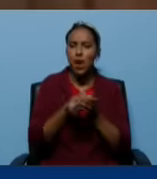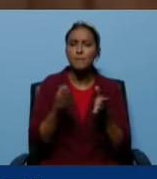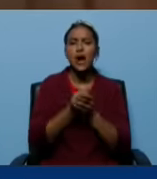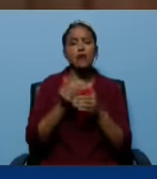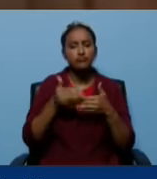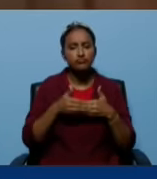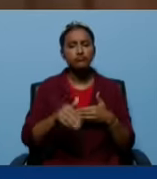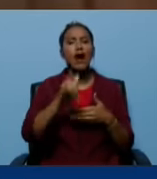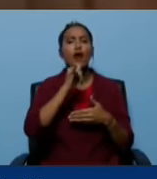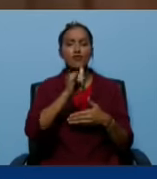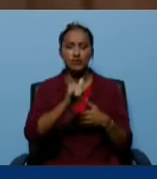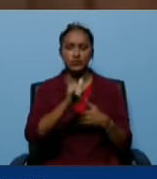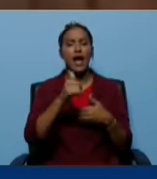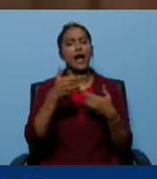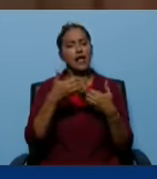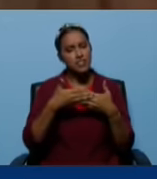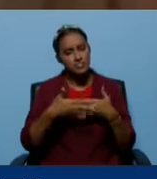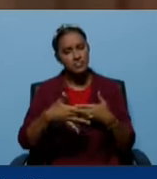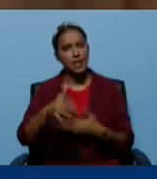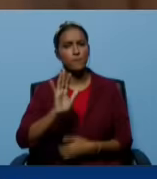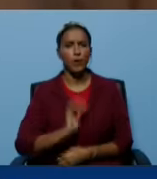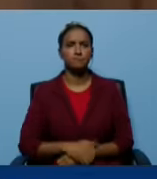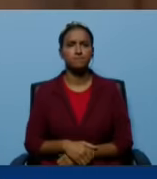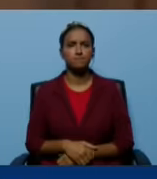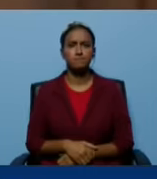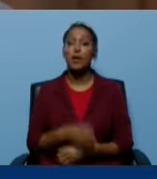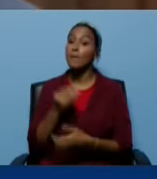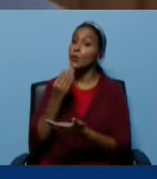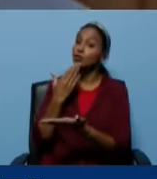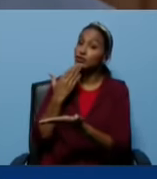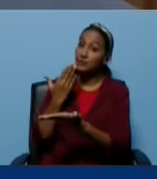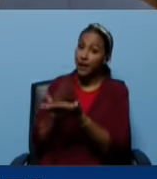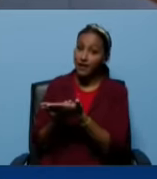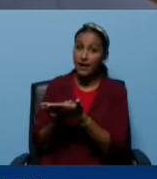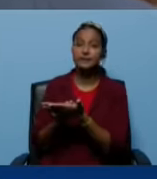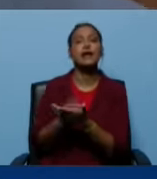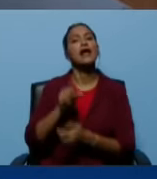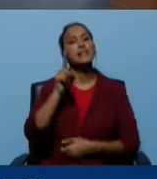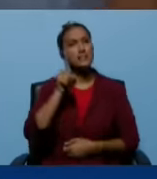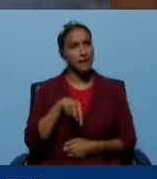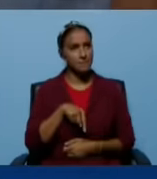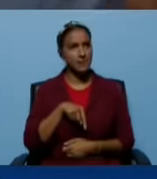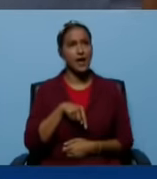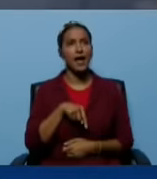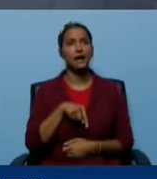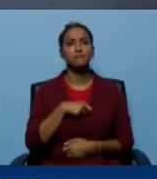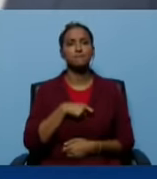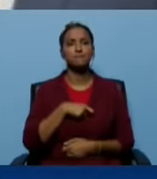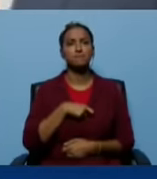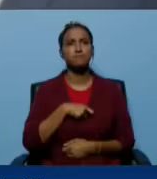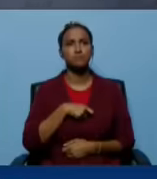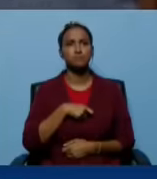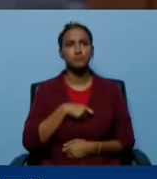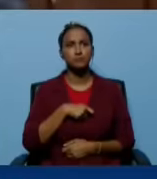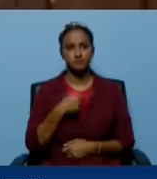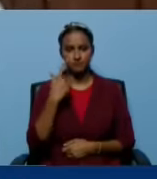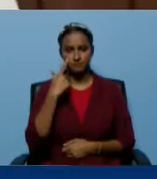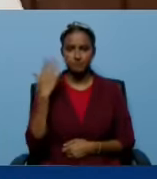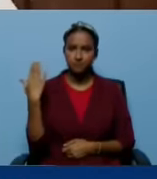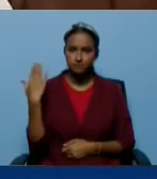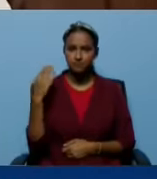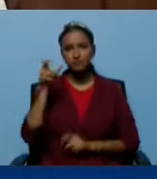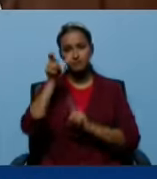en el momento correspondiente. Muchísimas gracias. También nos acompaña el canciller de la Nación. Estaba presente acá, como bien lo decía, todo el